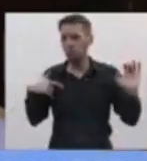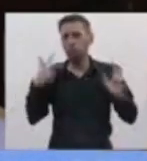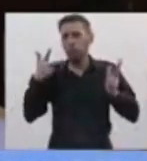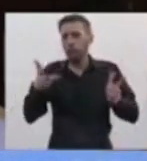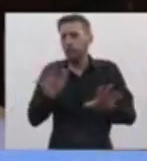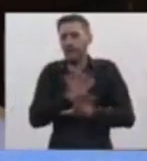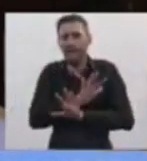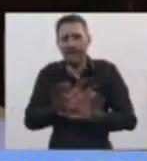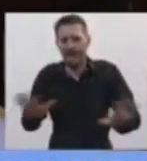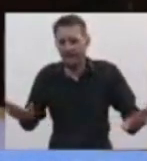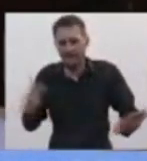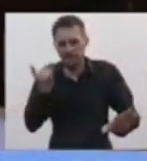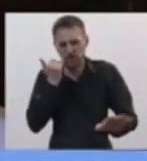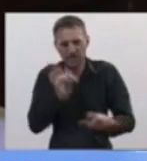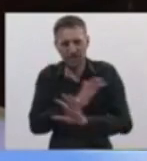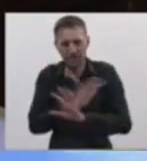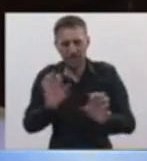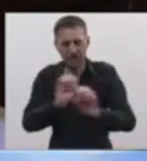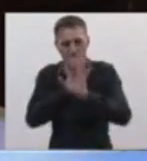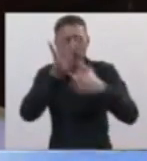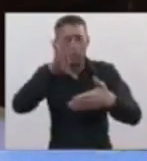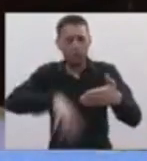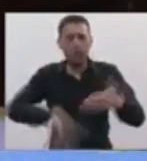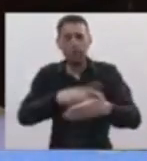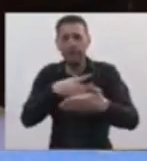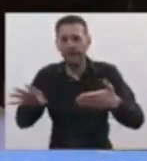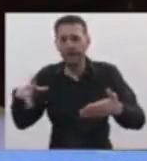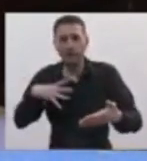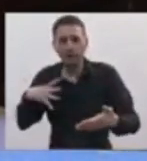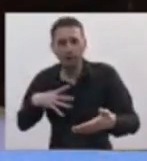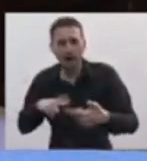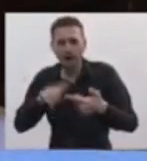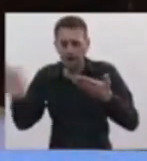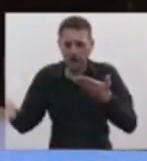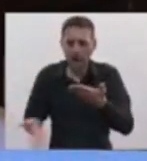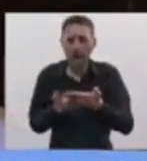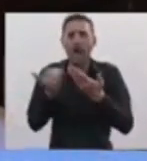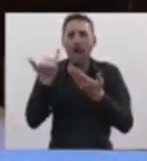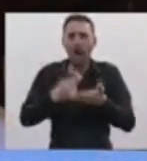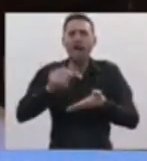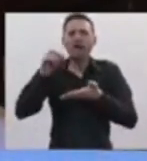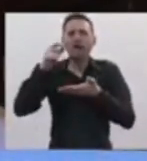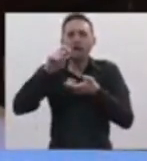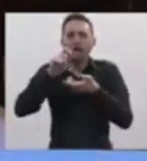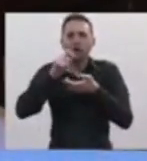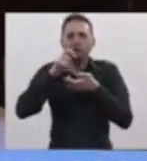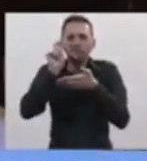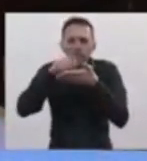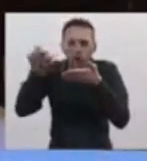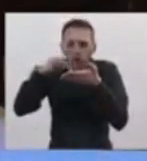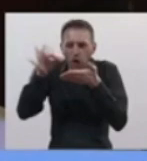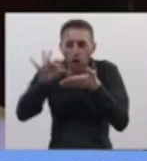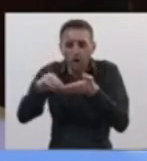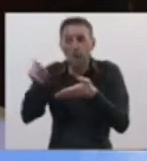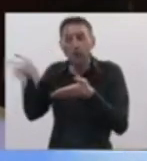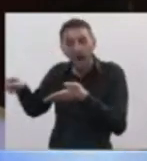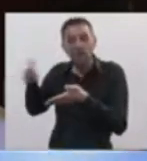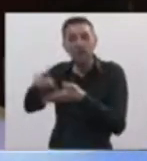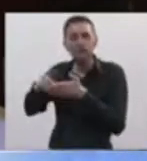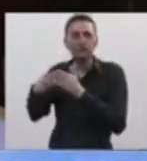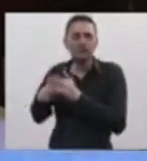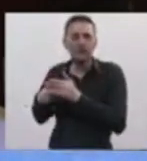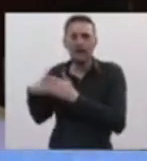todo ese proceso de proceso hay planillas que faltan hay fe de ratas bueno esas son las consecuencias del mal proceso